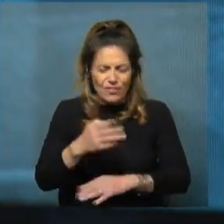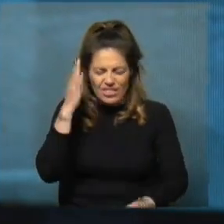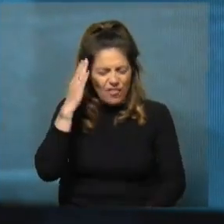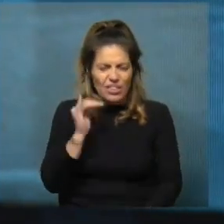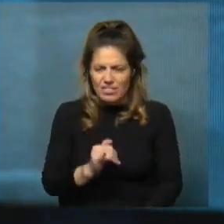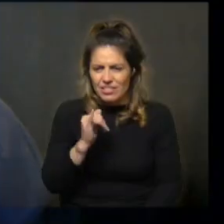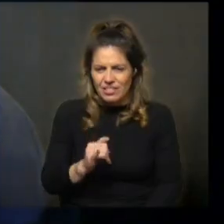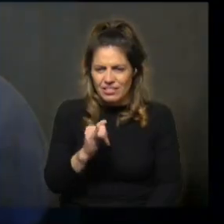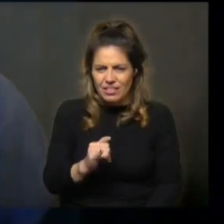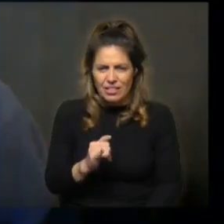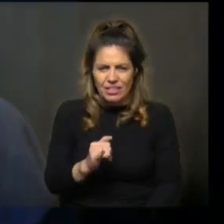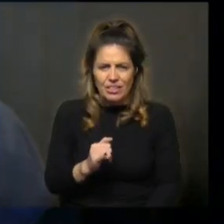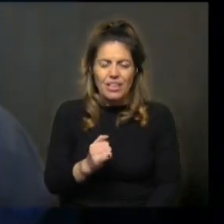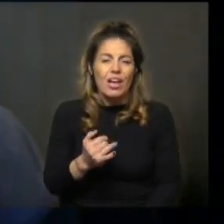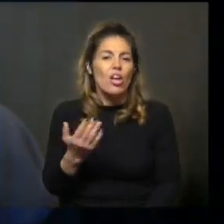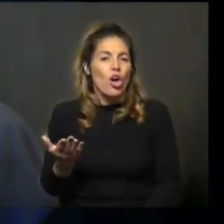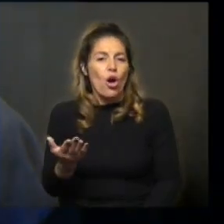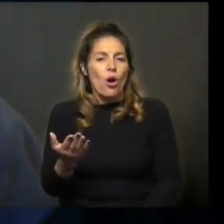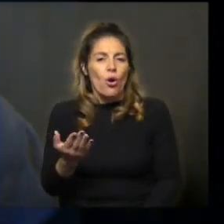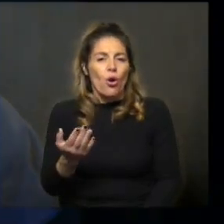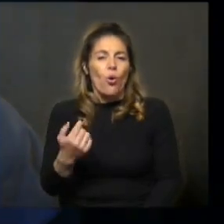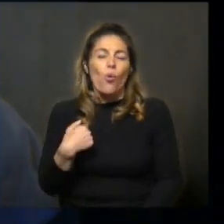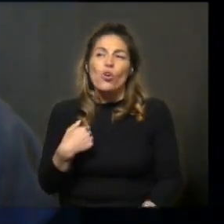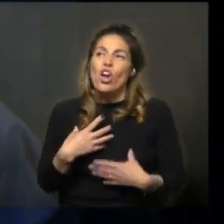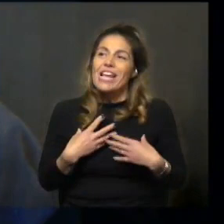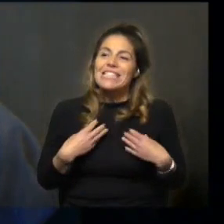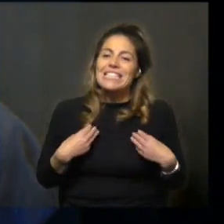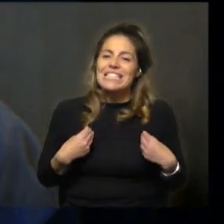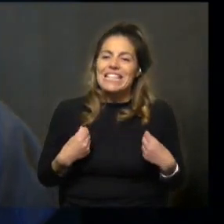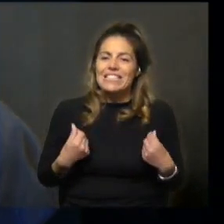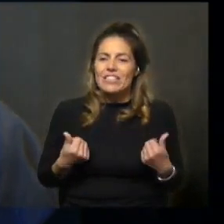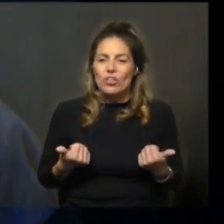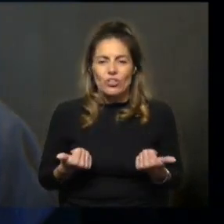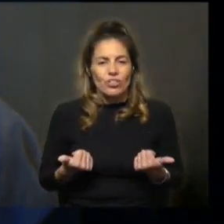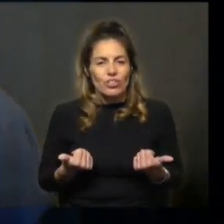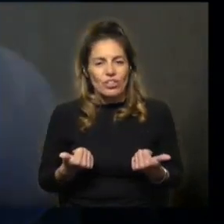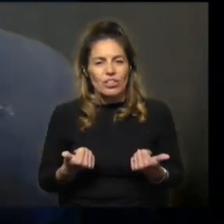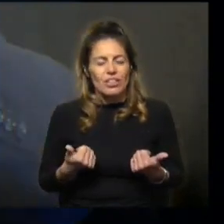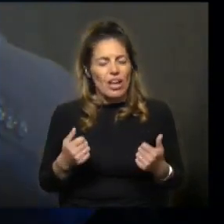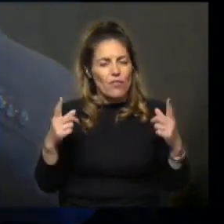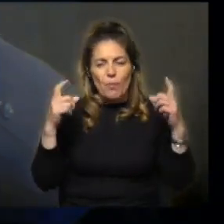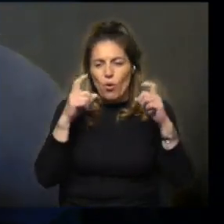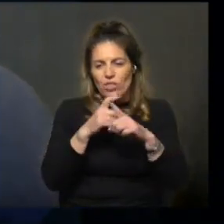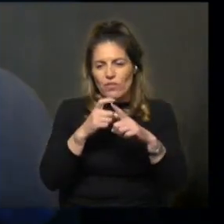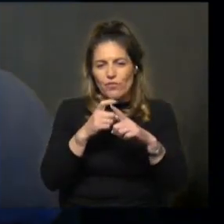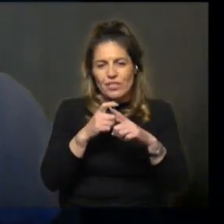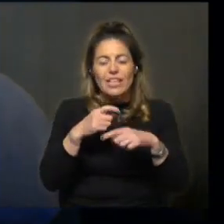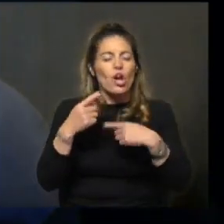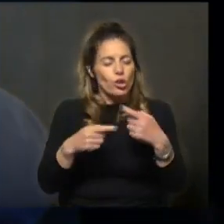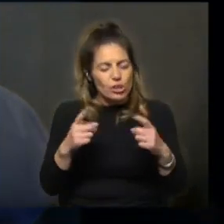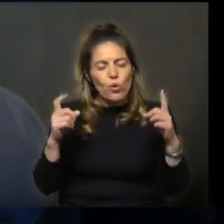por supuesto No porque viste que uno tiene la sensación de que de que costó mucho que sigue